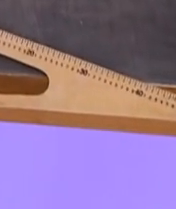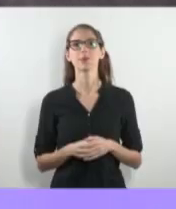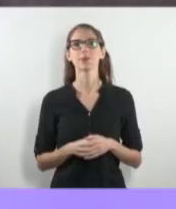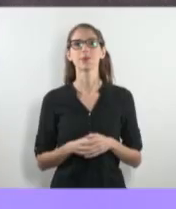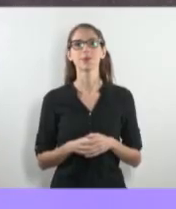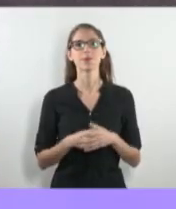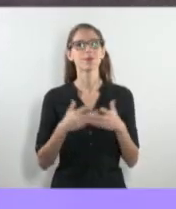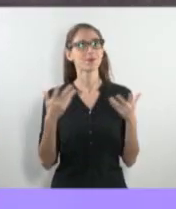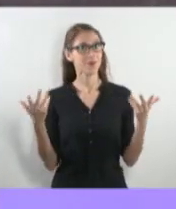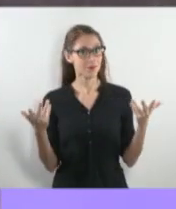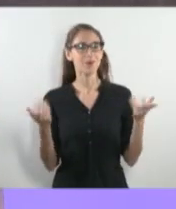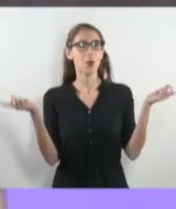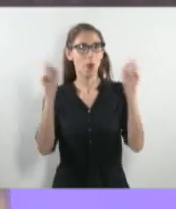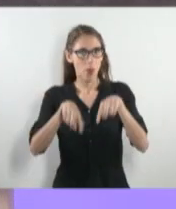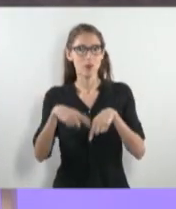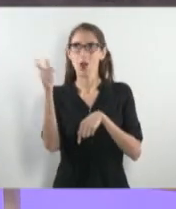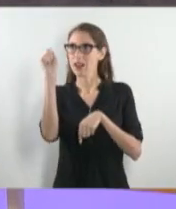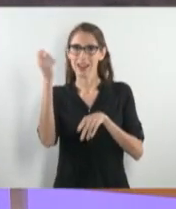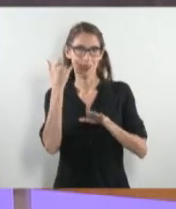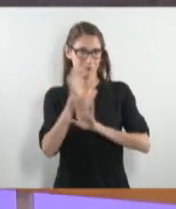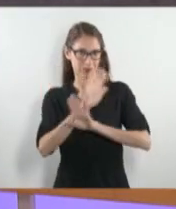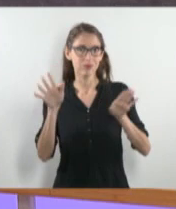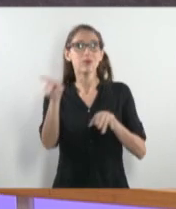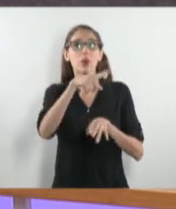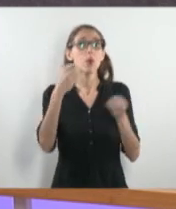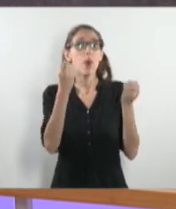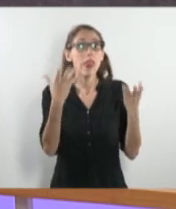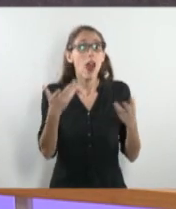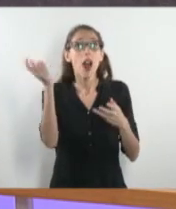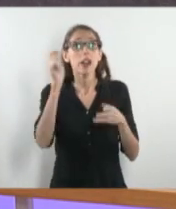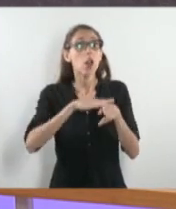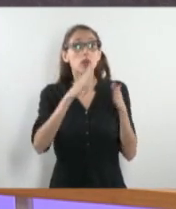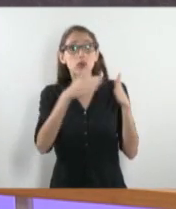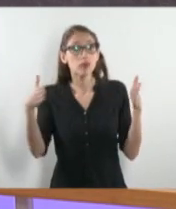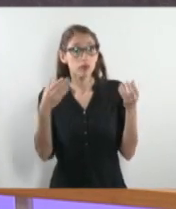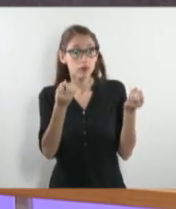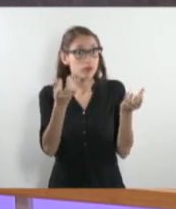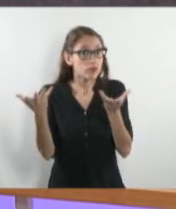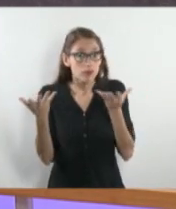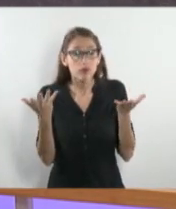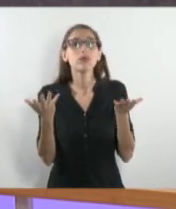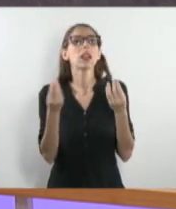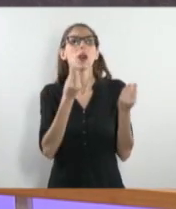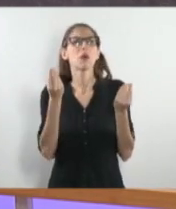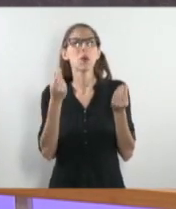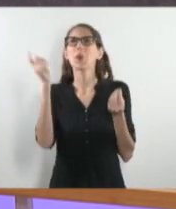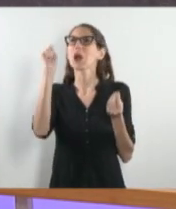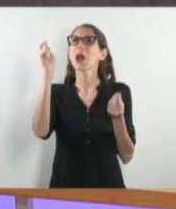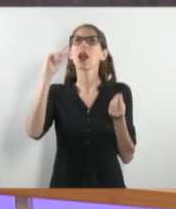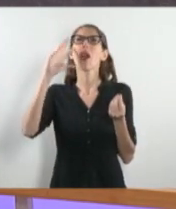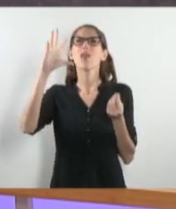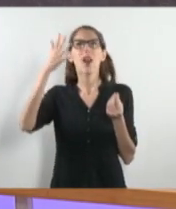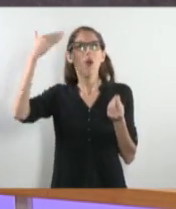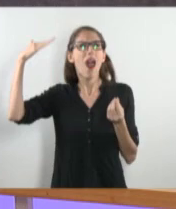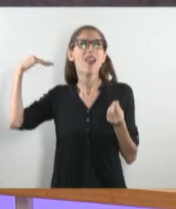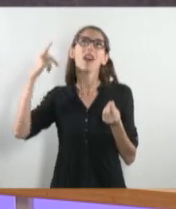Bien, volvemos del recreo. ¿Cómo estuvieron en el recreo? ¿Sí? ¿Qué quedó de los recreos? ¿En qué van a quedar los